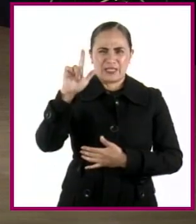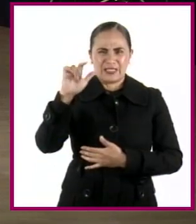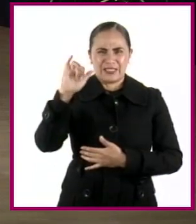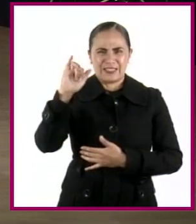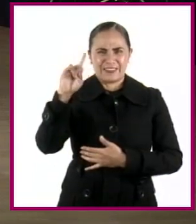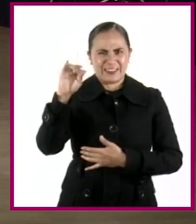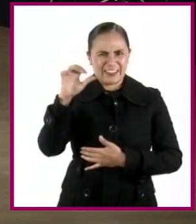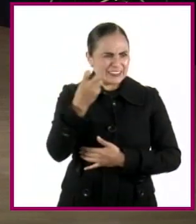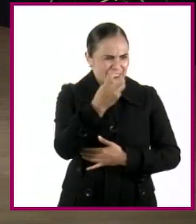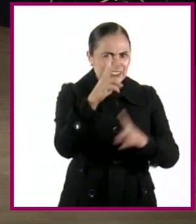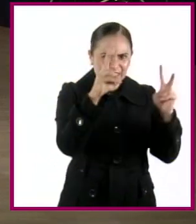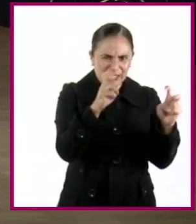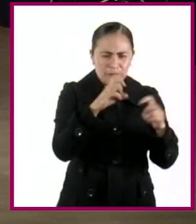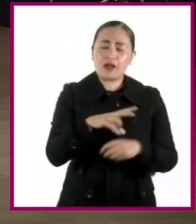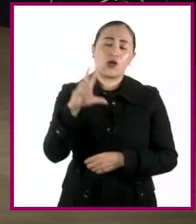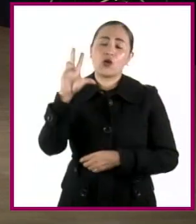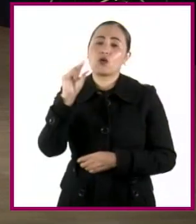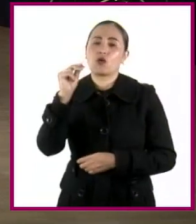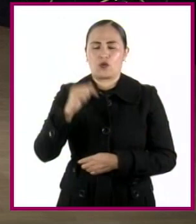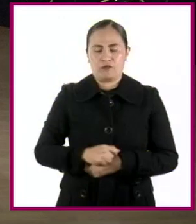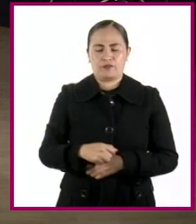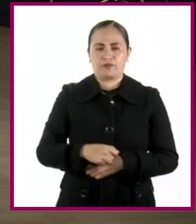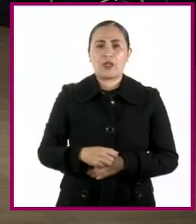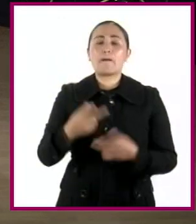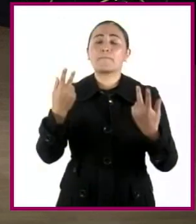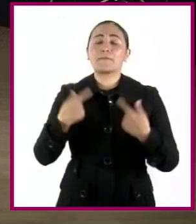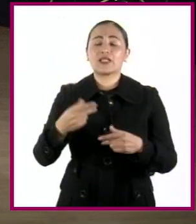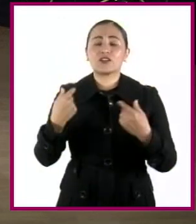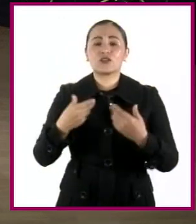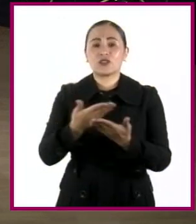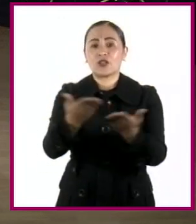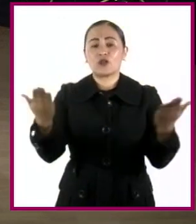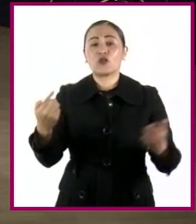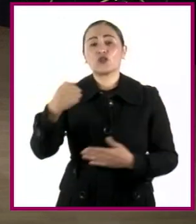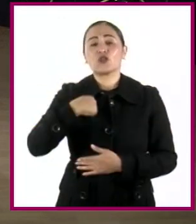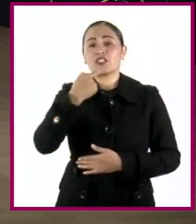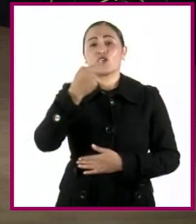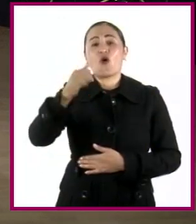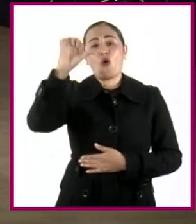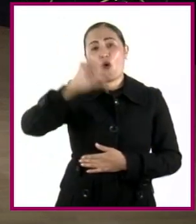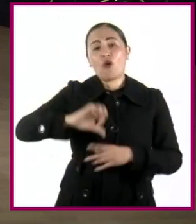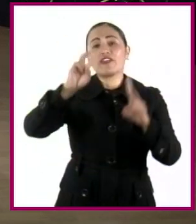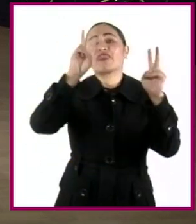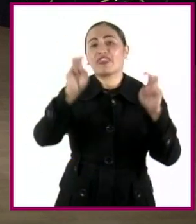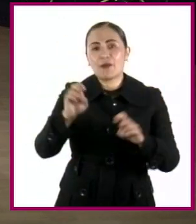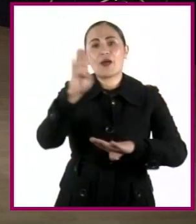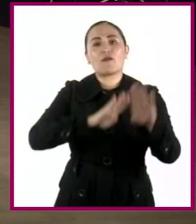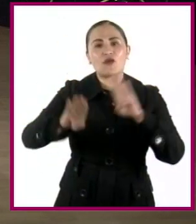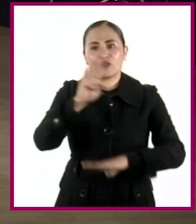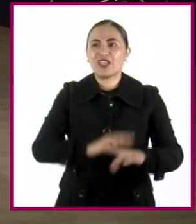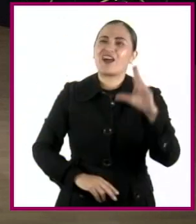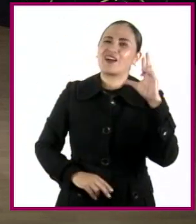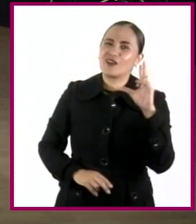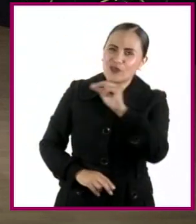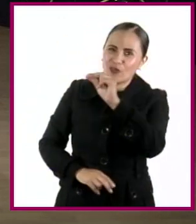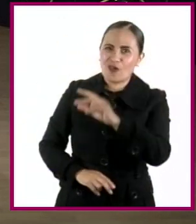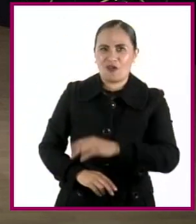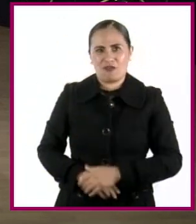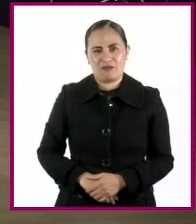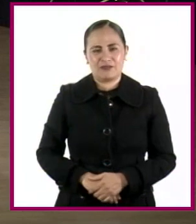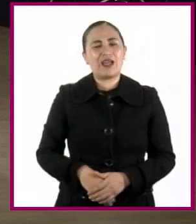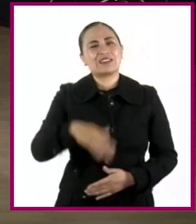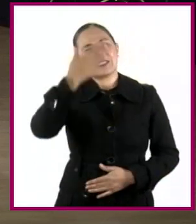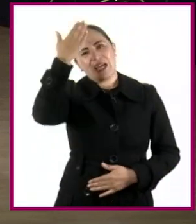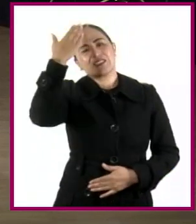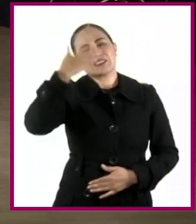A ver, como les decía, querido público, hoy hablaremos de biología. No, Ernesto. Ya sé,